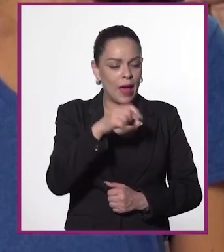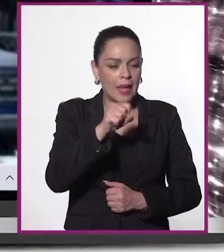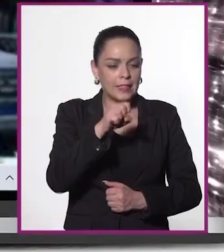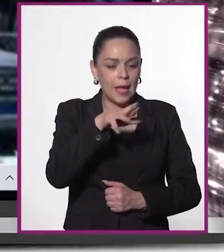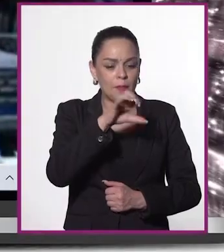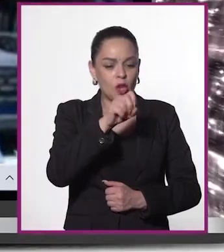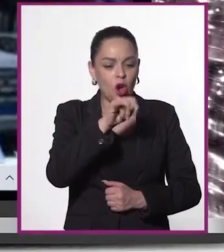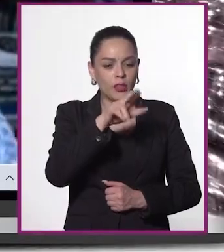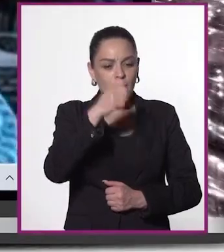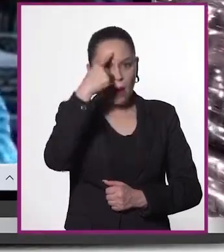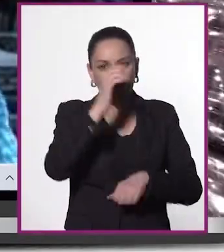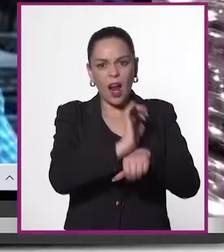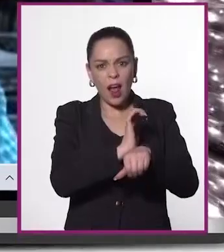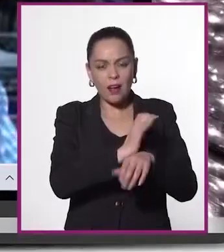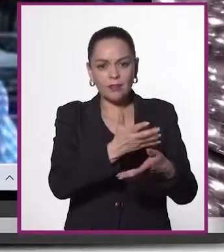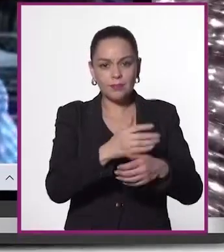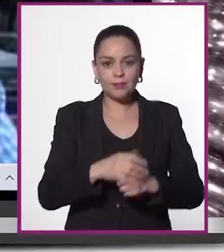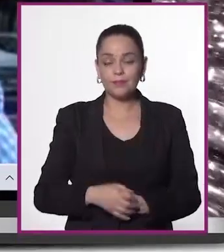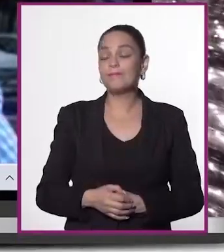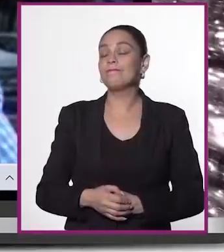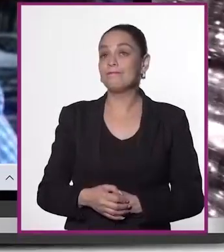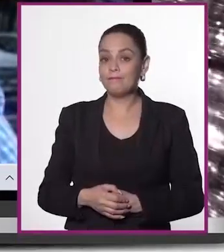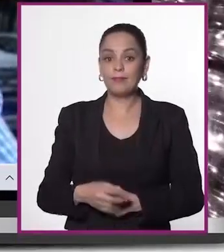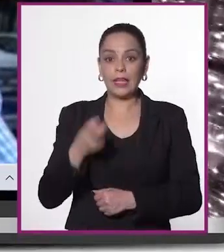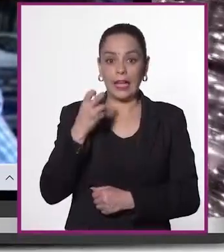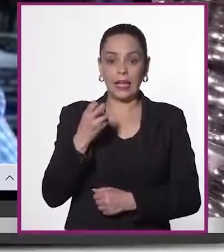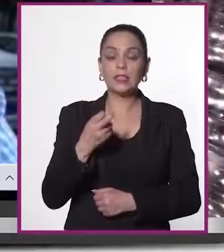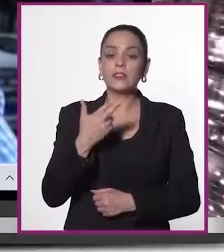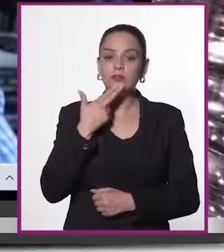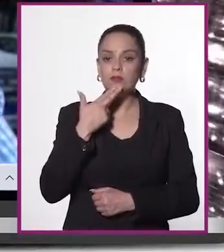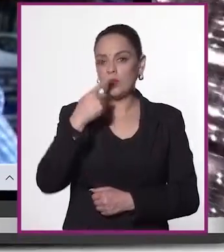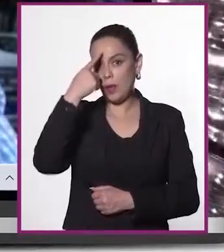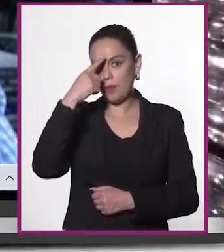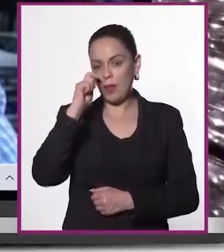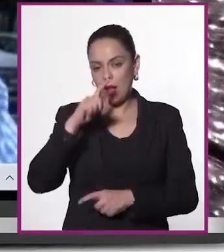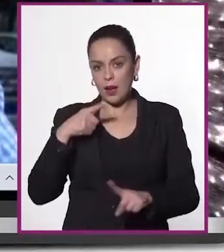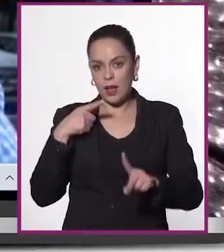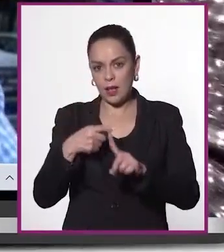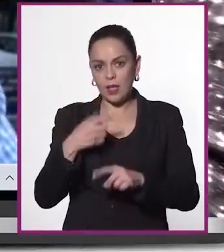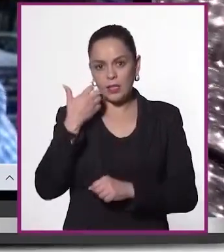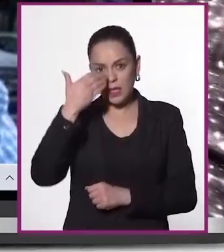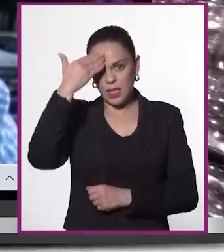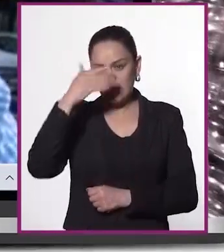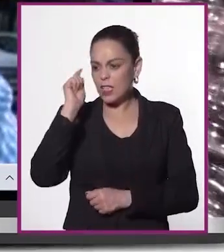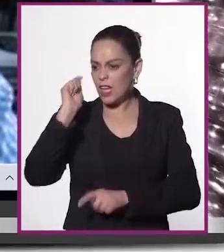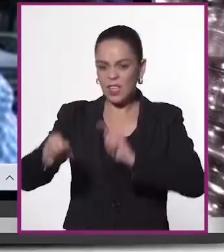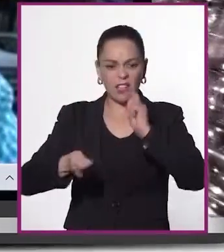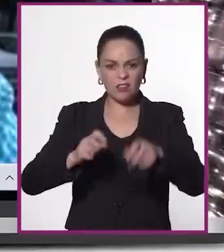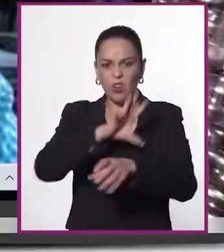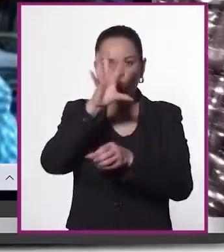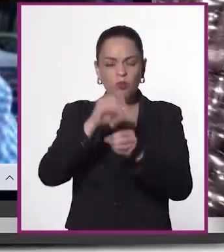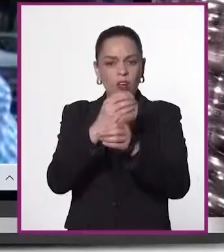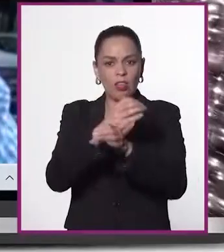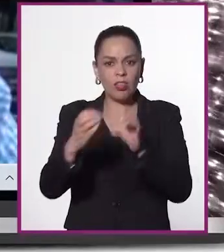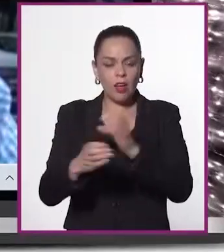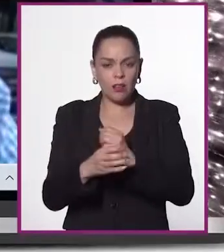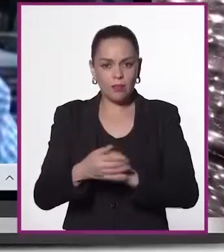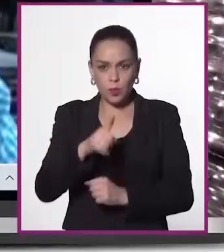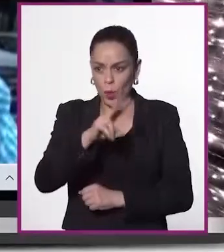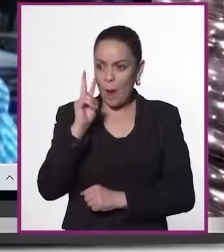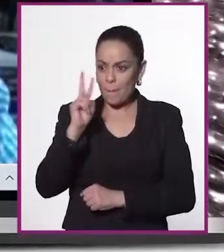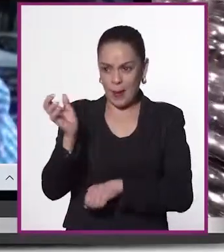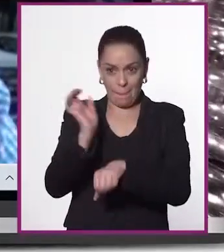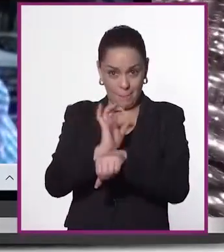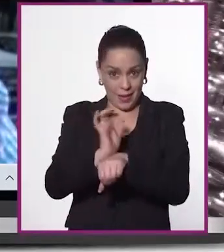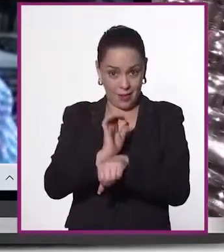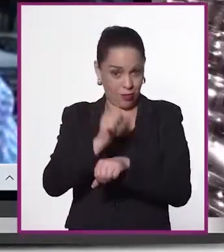cine? Bueno, la semiótica es la disciplina que estudia el significado de todas las cosas. Cada vez que vemos una